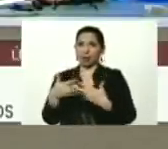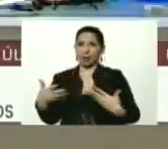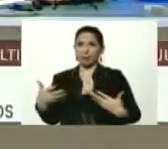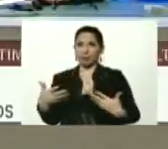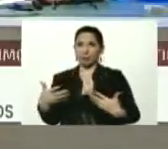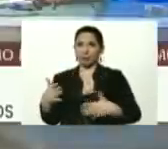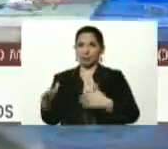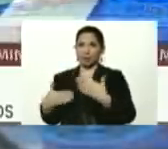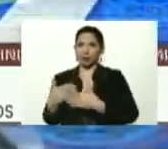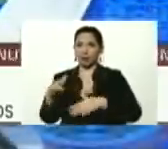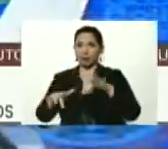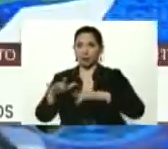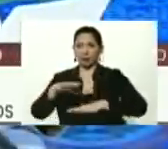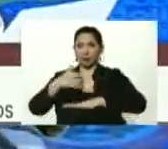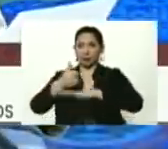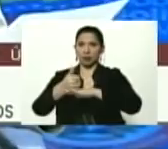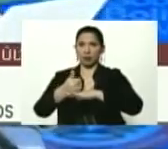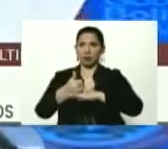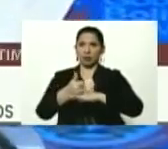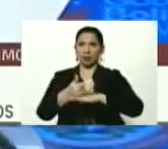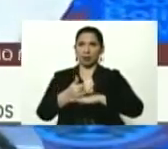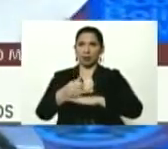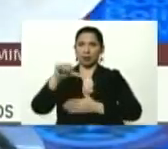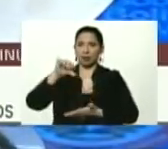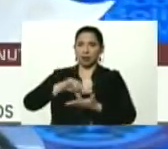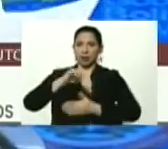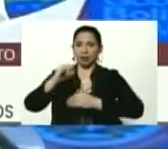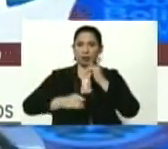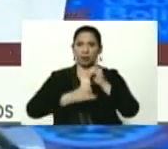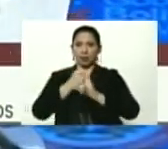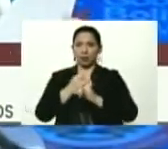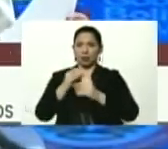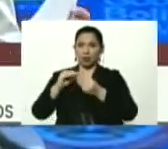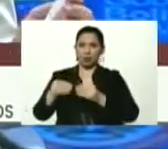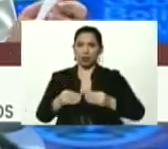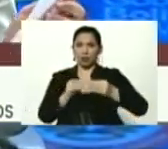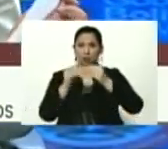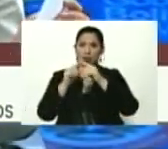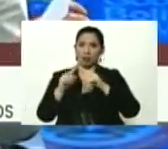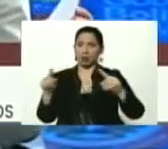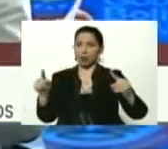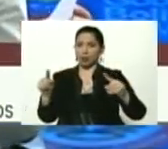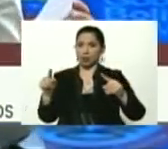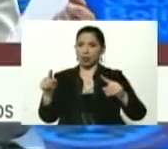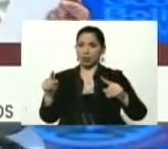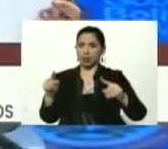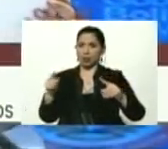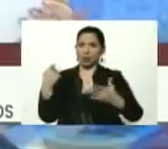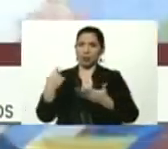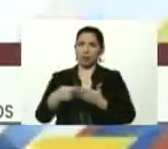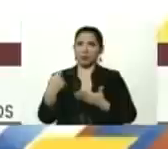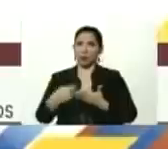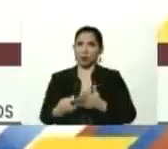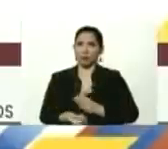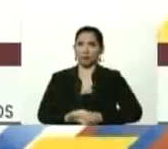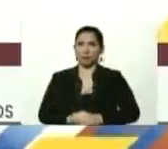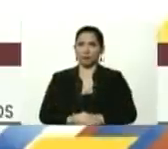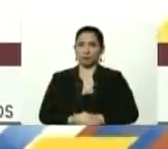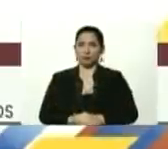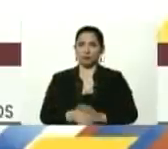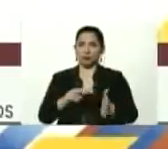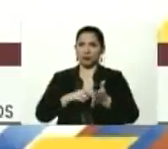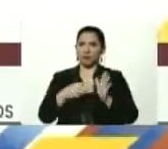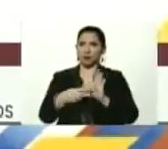a la secretaria general del Centro Internacional de Arreglo de Diferencias Relativas a Inversiones, es